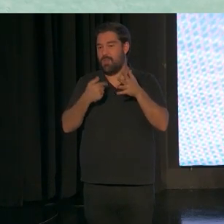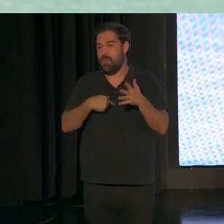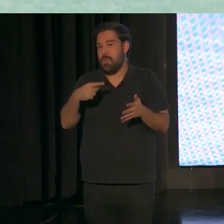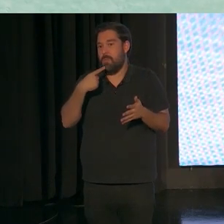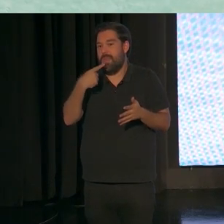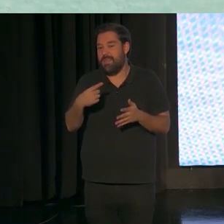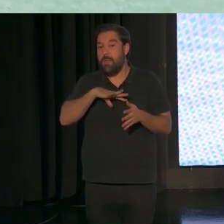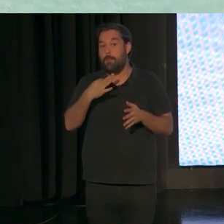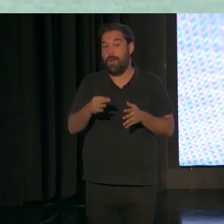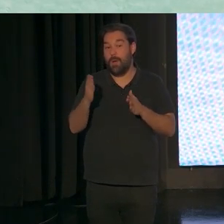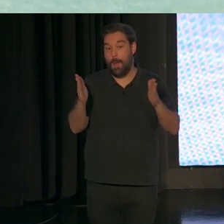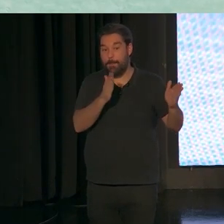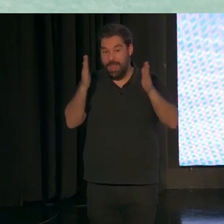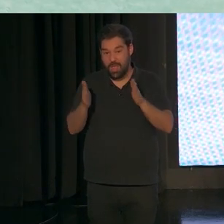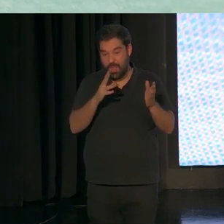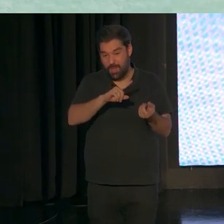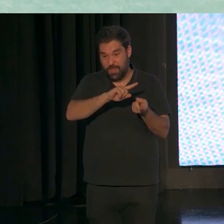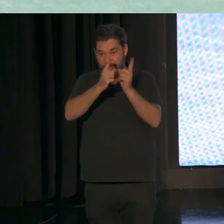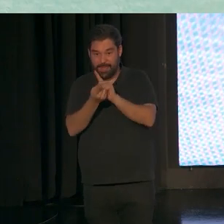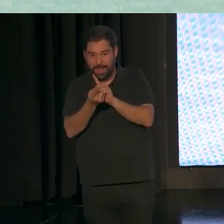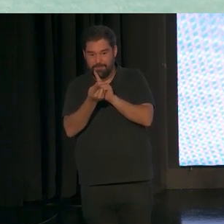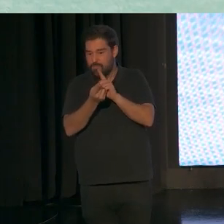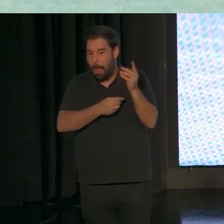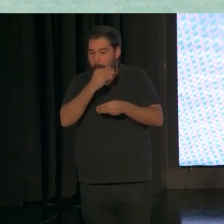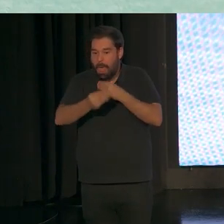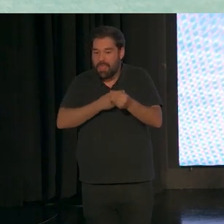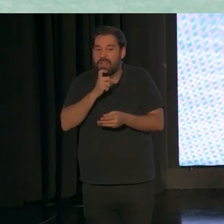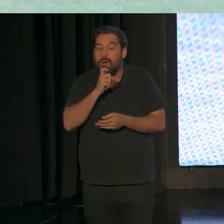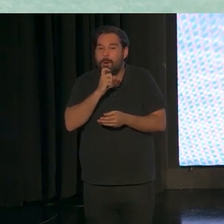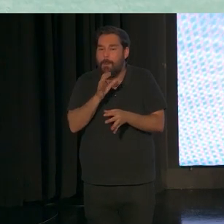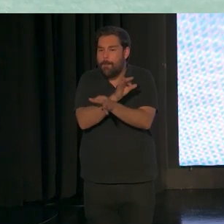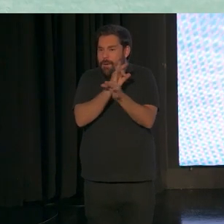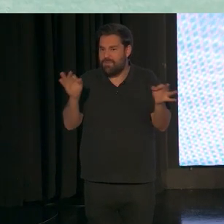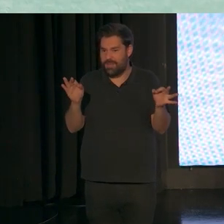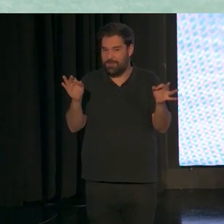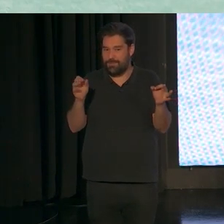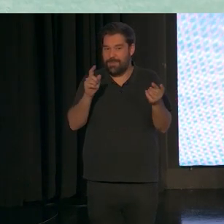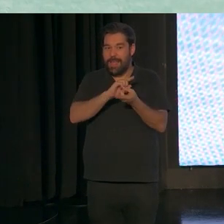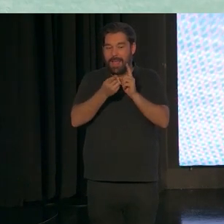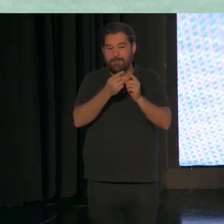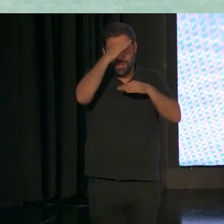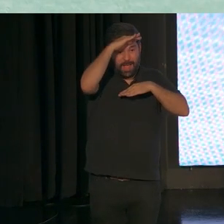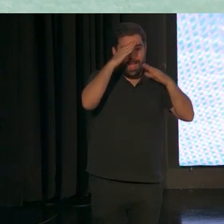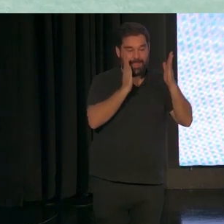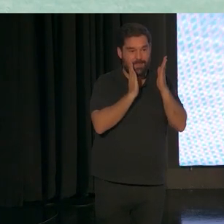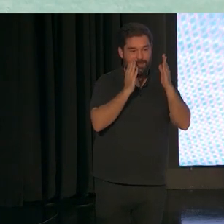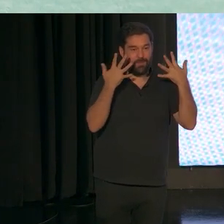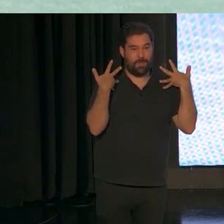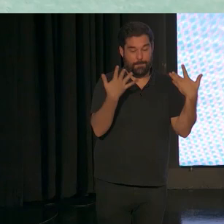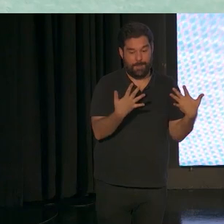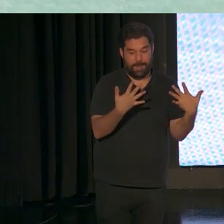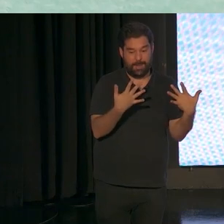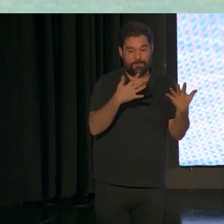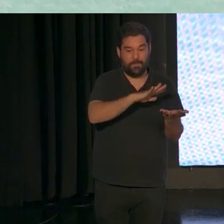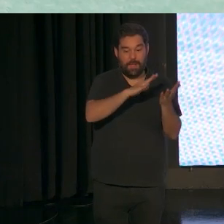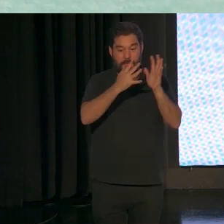digo periodos porque hubo varios se hicieron estupendamente o sea tanto pasar de la atención temprana a a